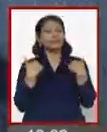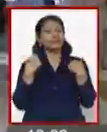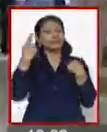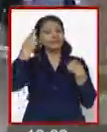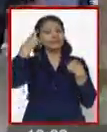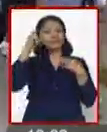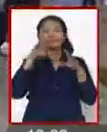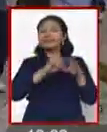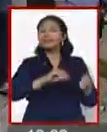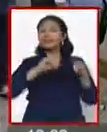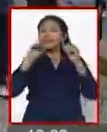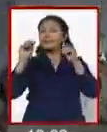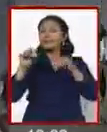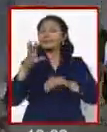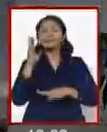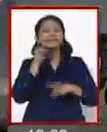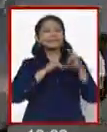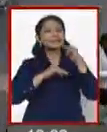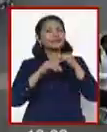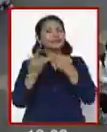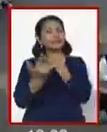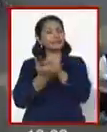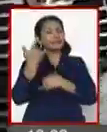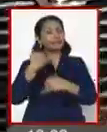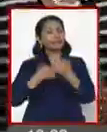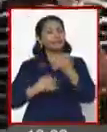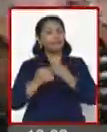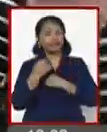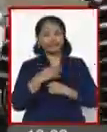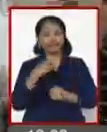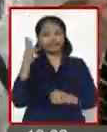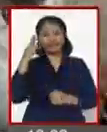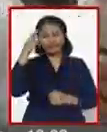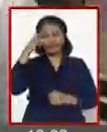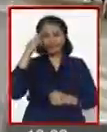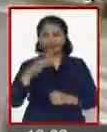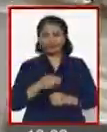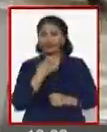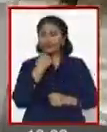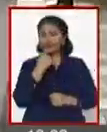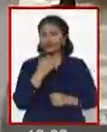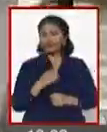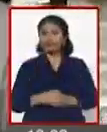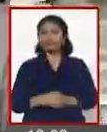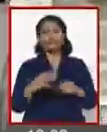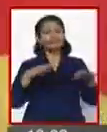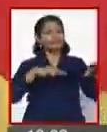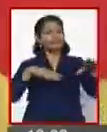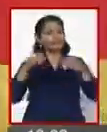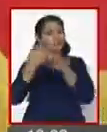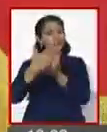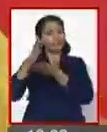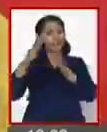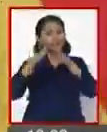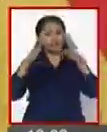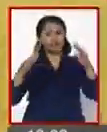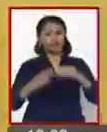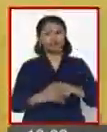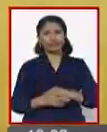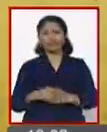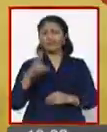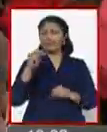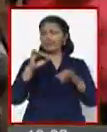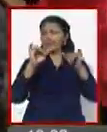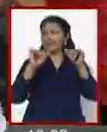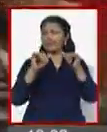el traslado. Están mintiéndonos, nos están traicionando y por eso le decimos váyanse a sus casas, no